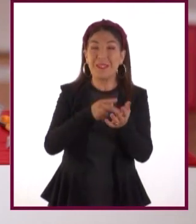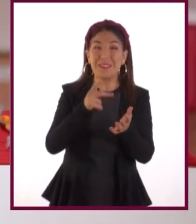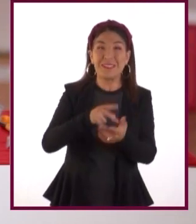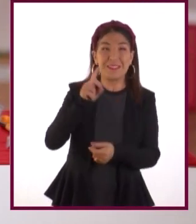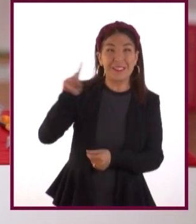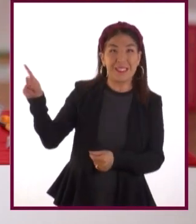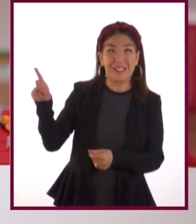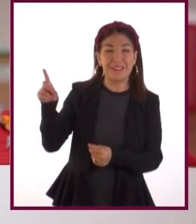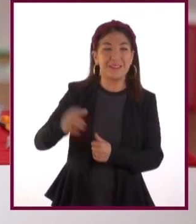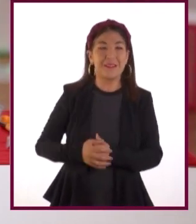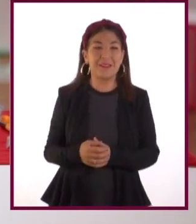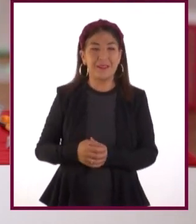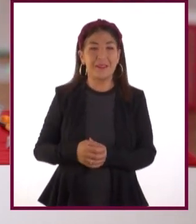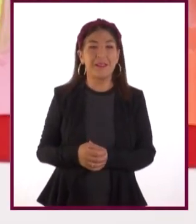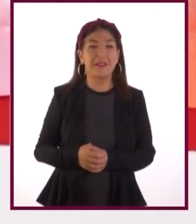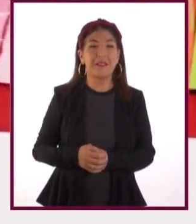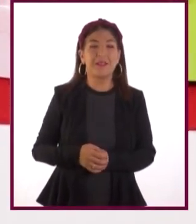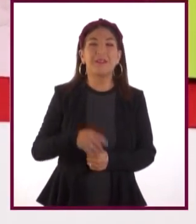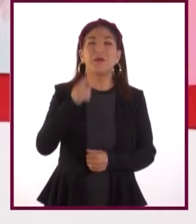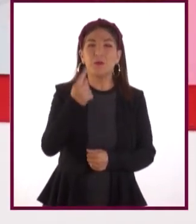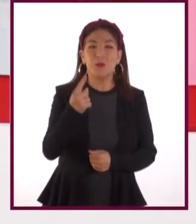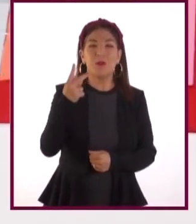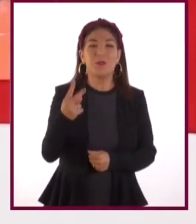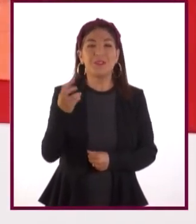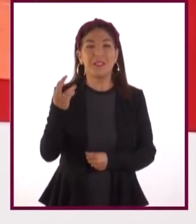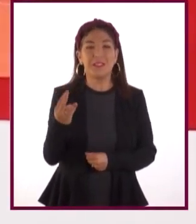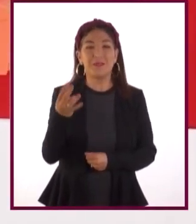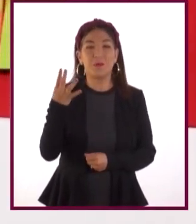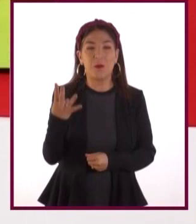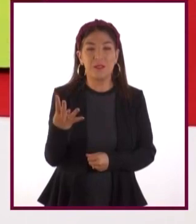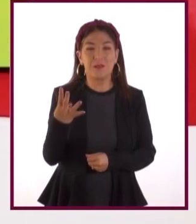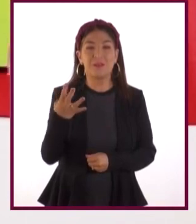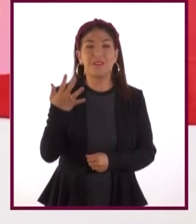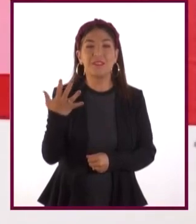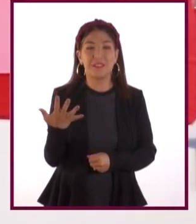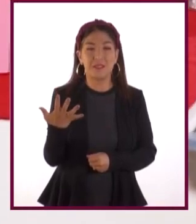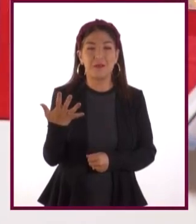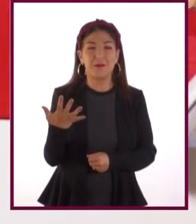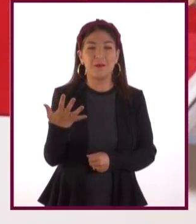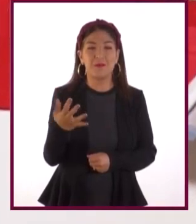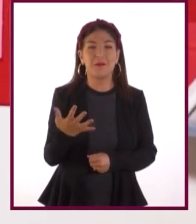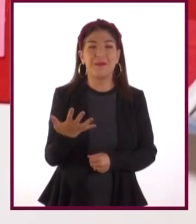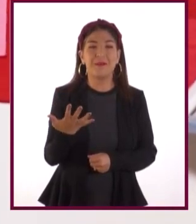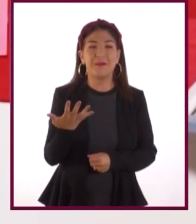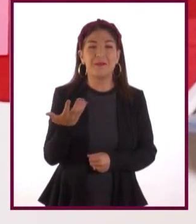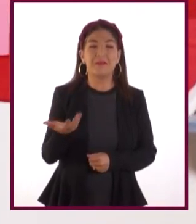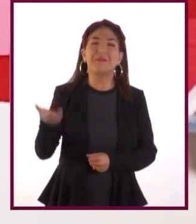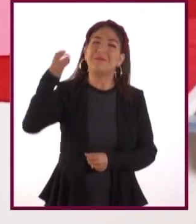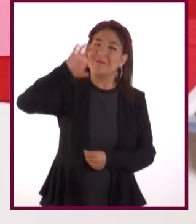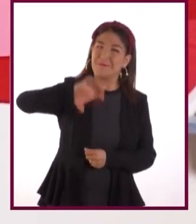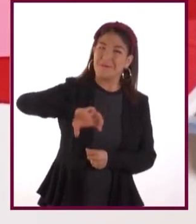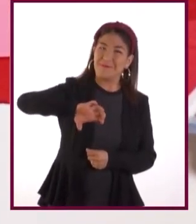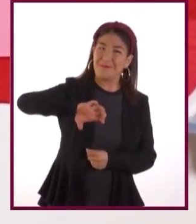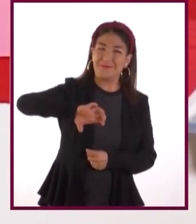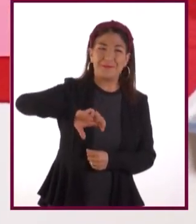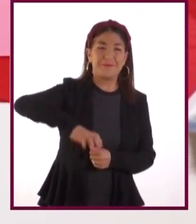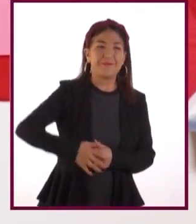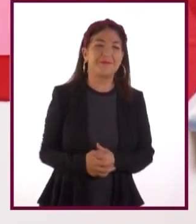4, 5 veces a la derecha y lo volteo. Lo levanto. 1, 2, 3, 4,